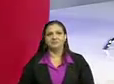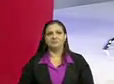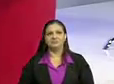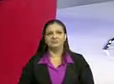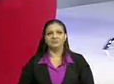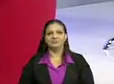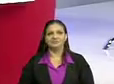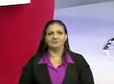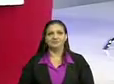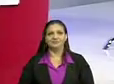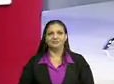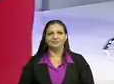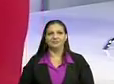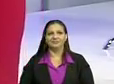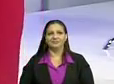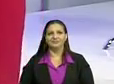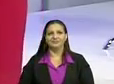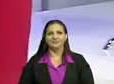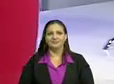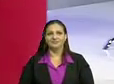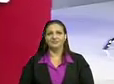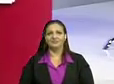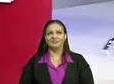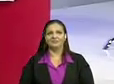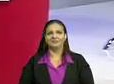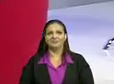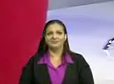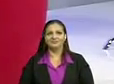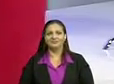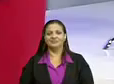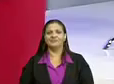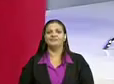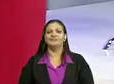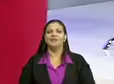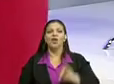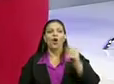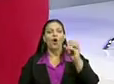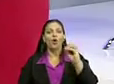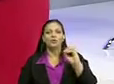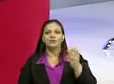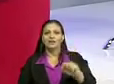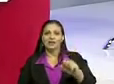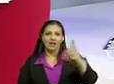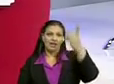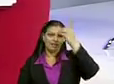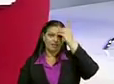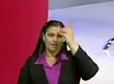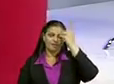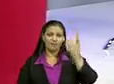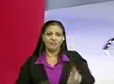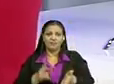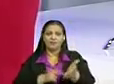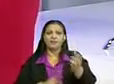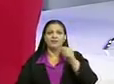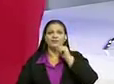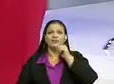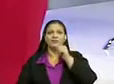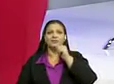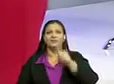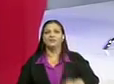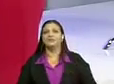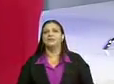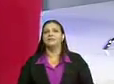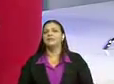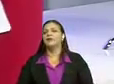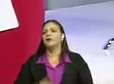vi la última vez. José Luis, págame la plata. Ya viene. Me debe el apoyo ya. Mi querida Mayra, los saludos de los